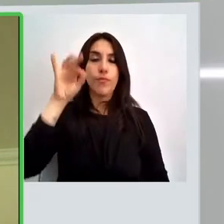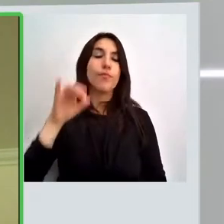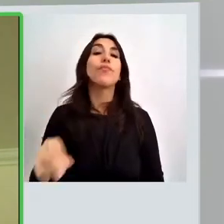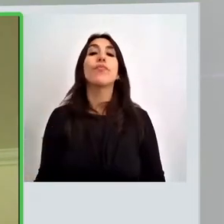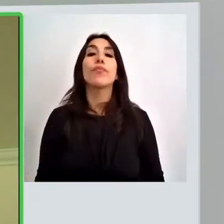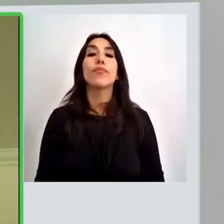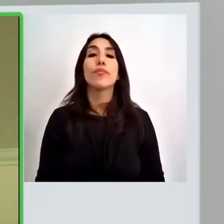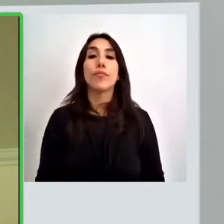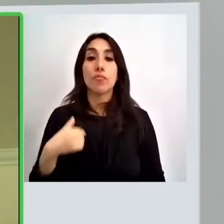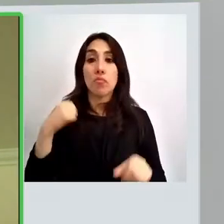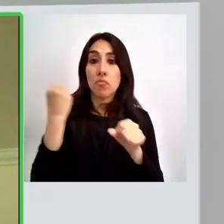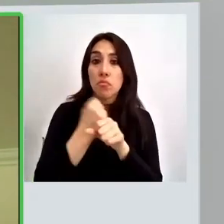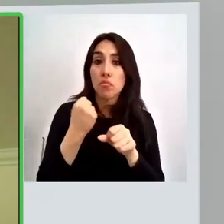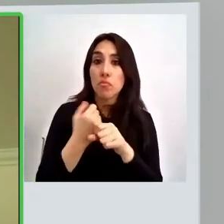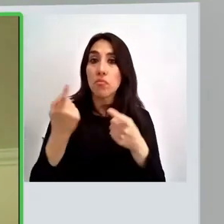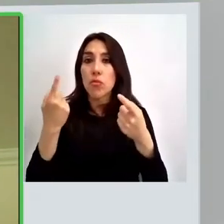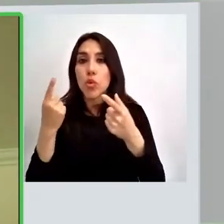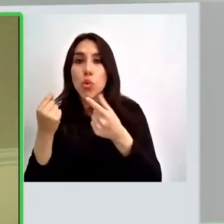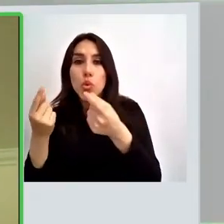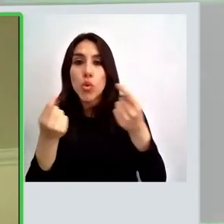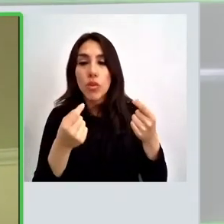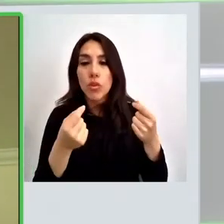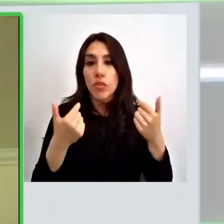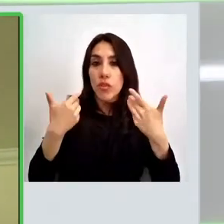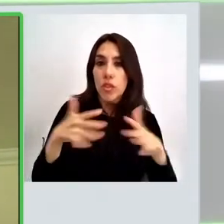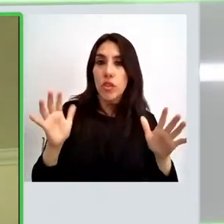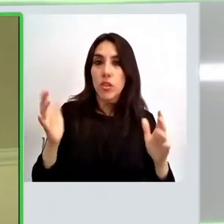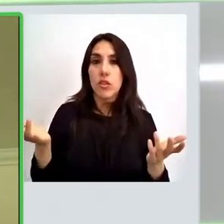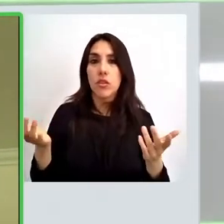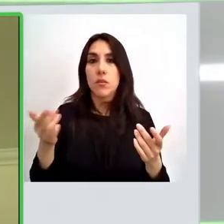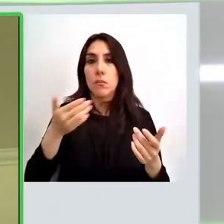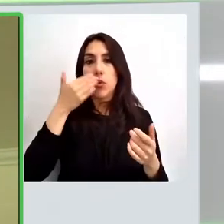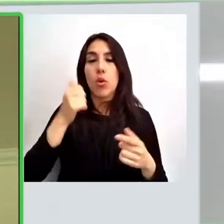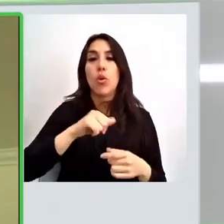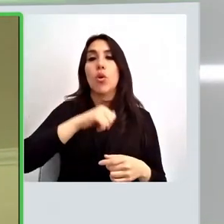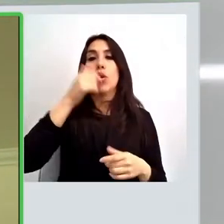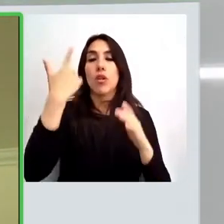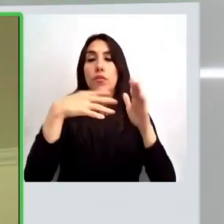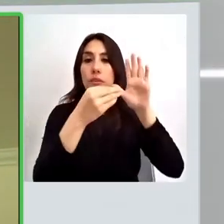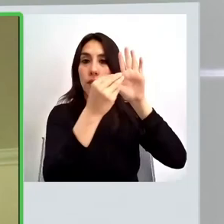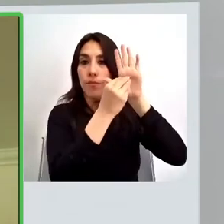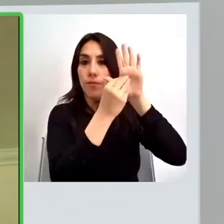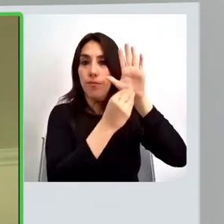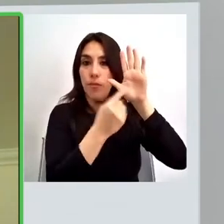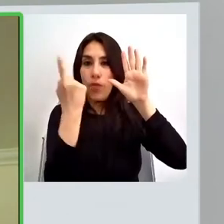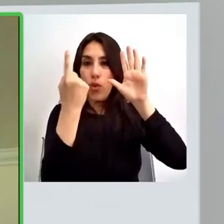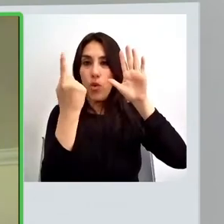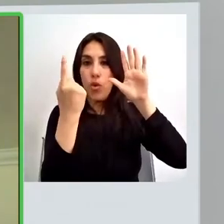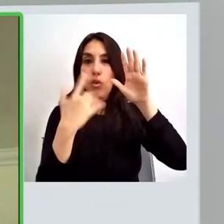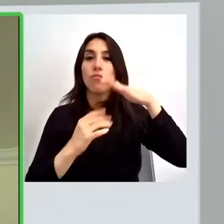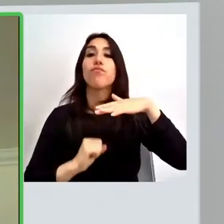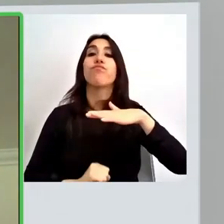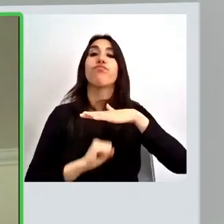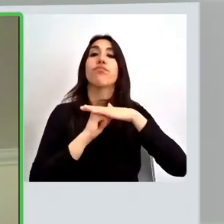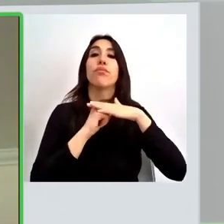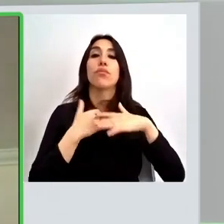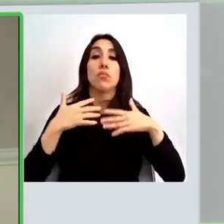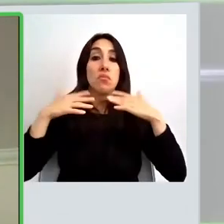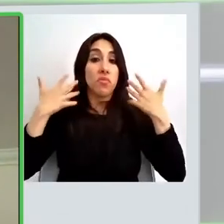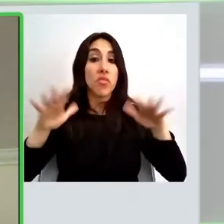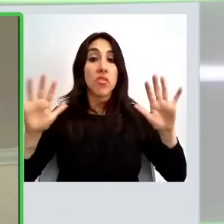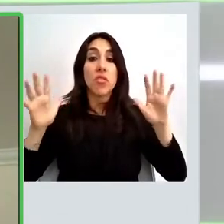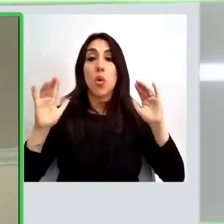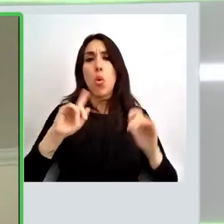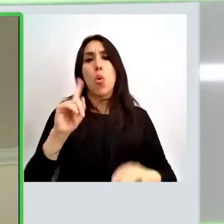hecho la legislación por sí sola no es suficiente las legislaciones tienen que ser escritas